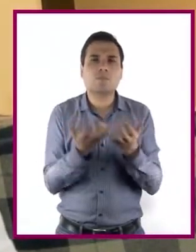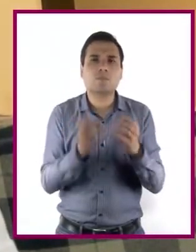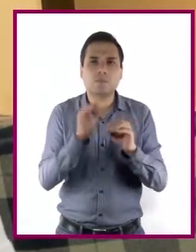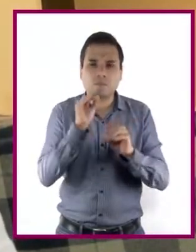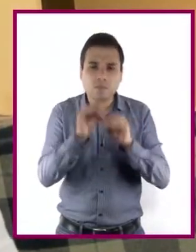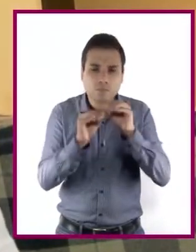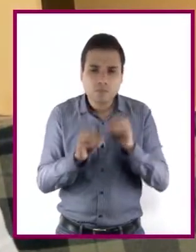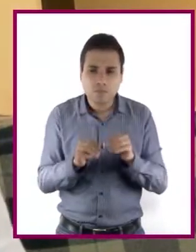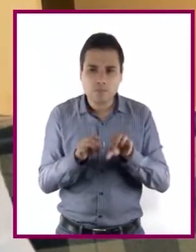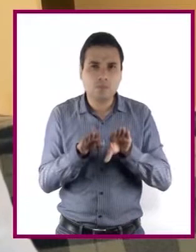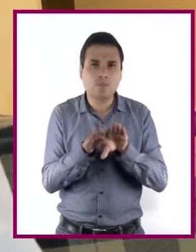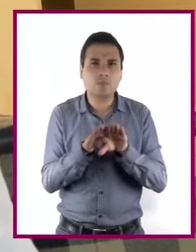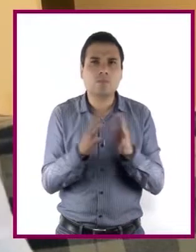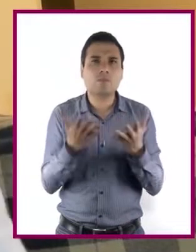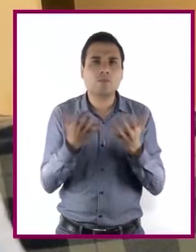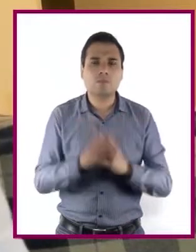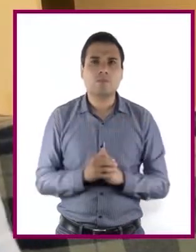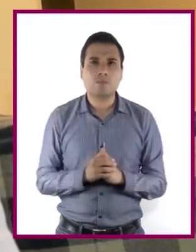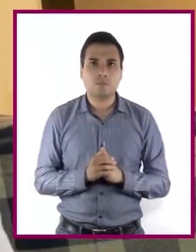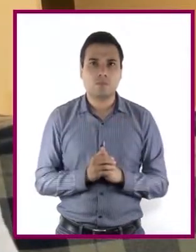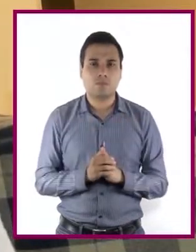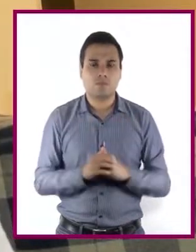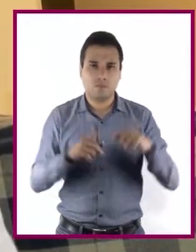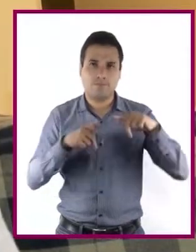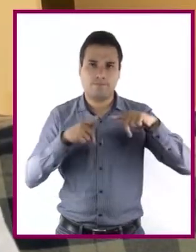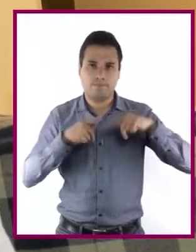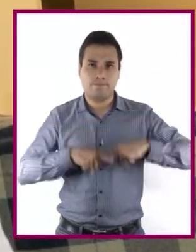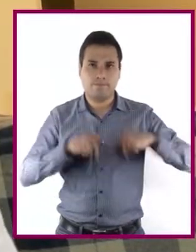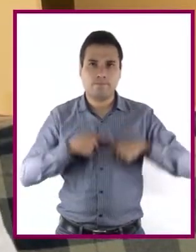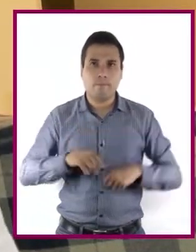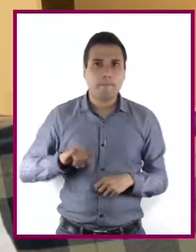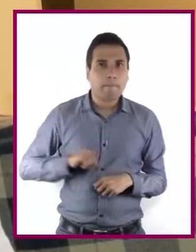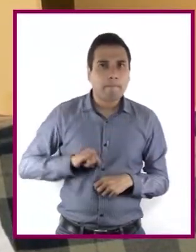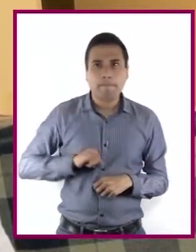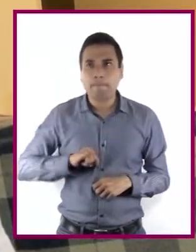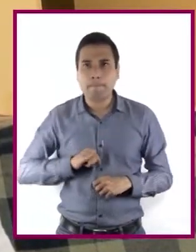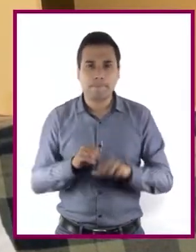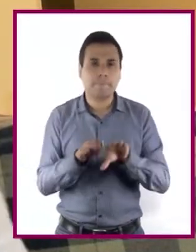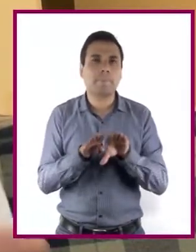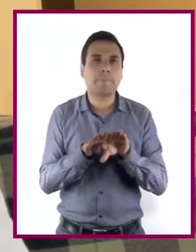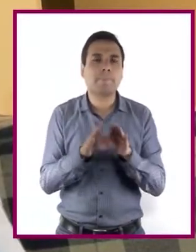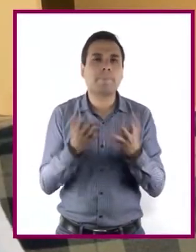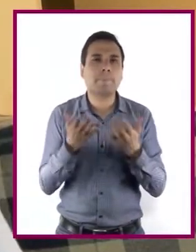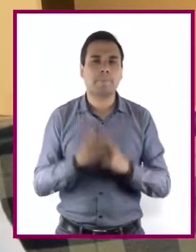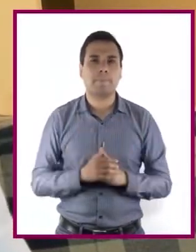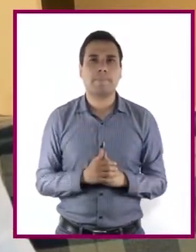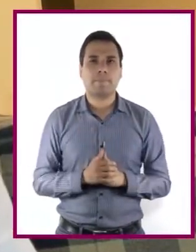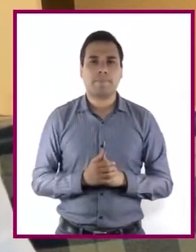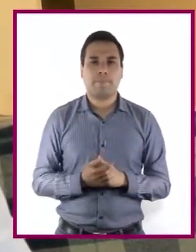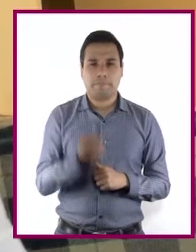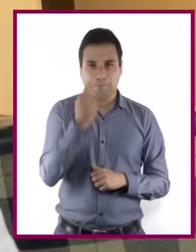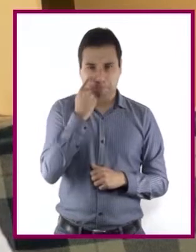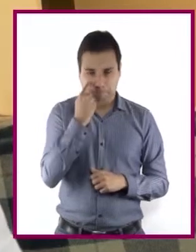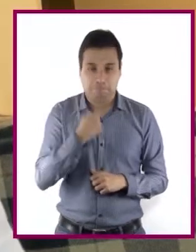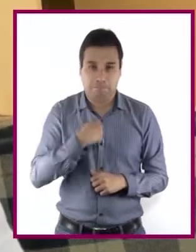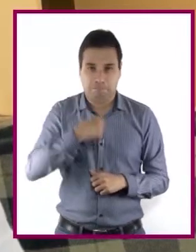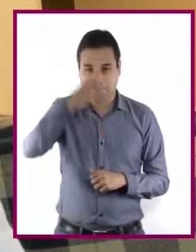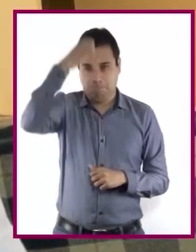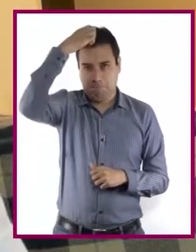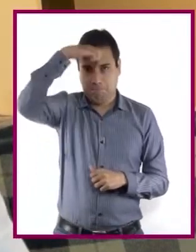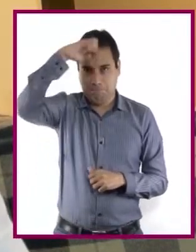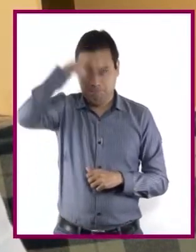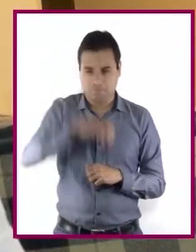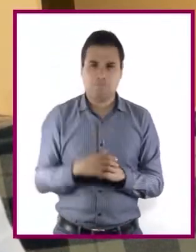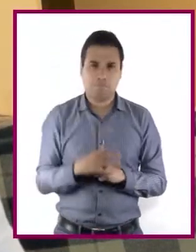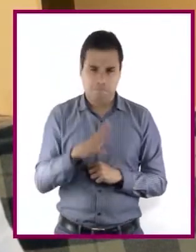u obras de teatro más interesantes para las personas a las que les contemos estas historias. Desde mi experiencia, hay ciertos